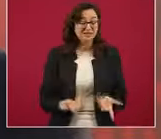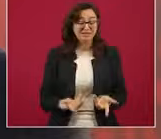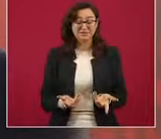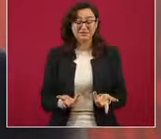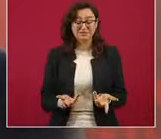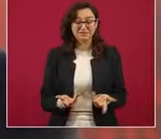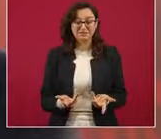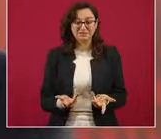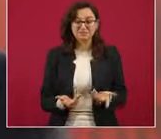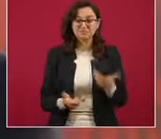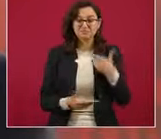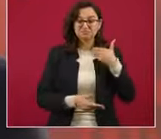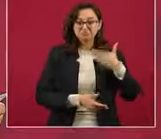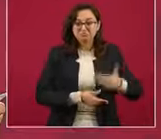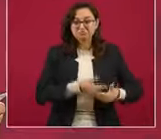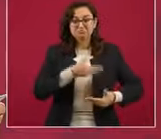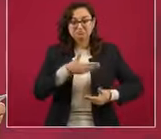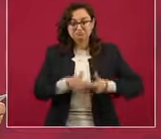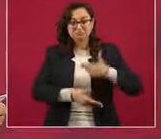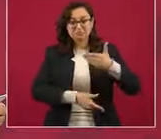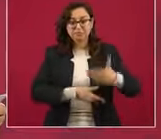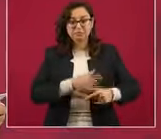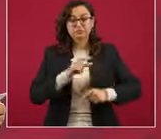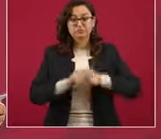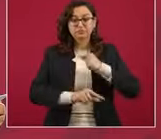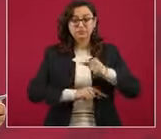Entonces, se fue arraigando